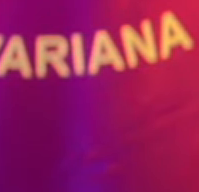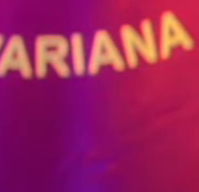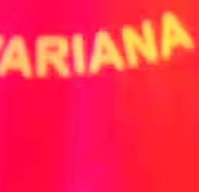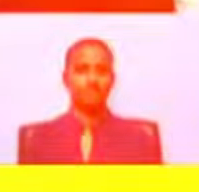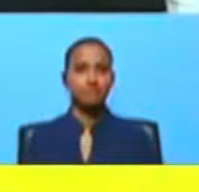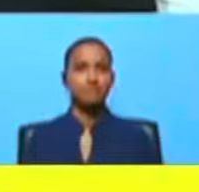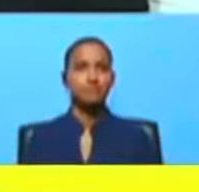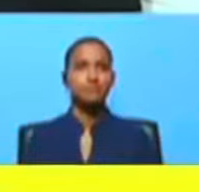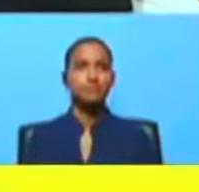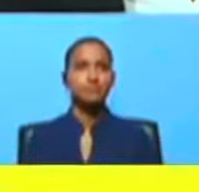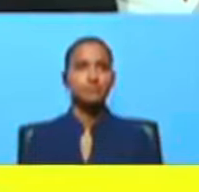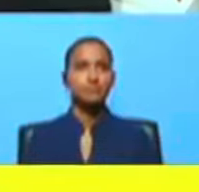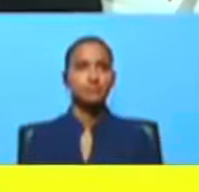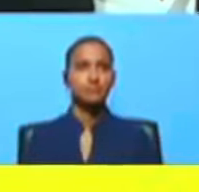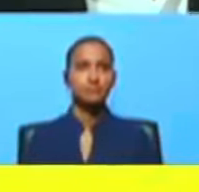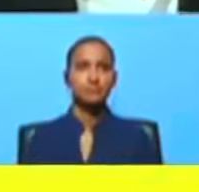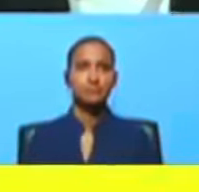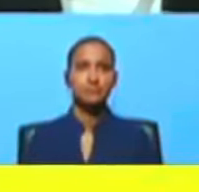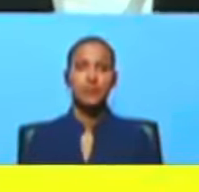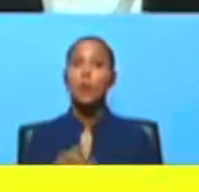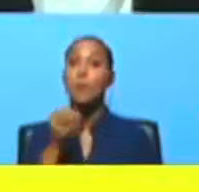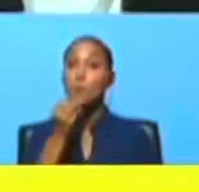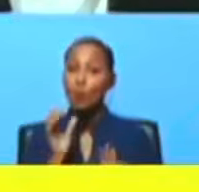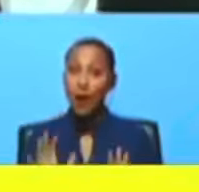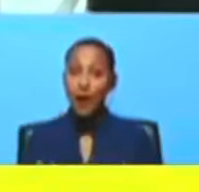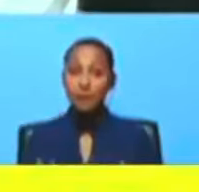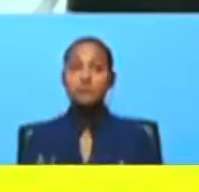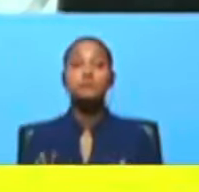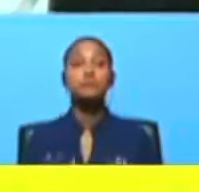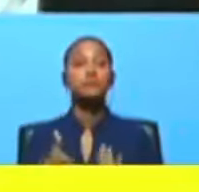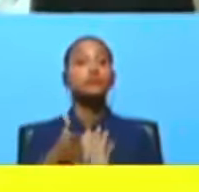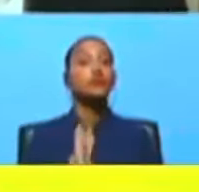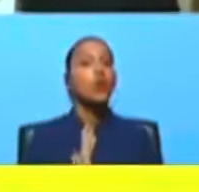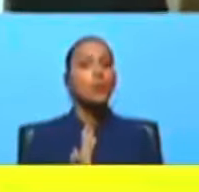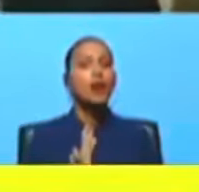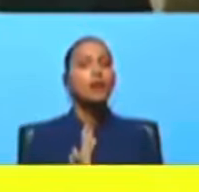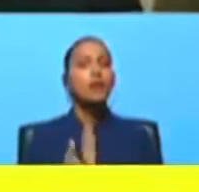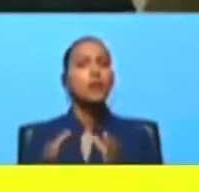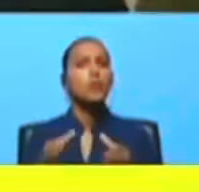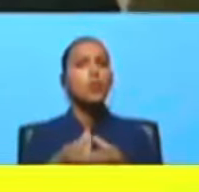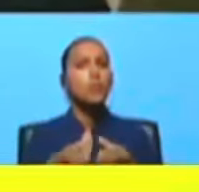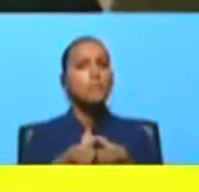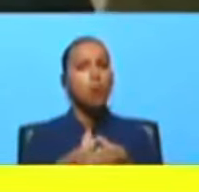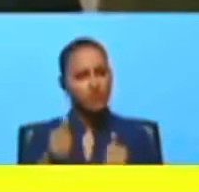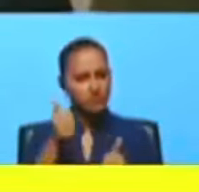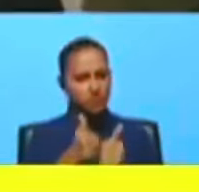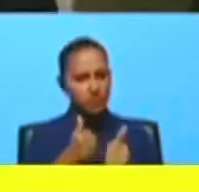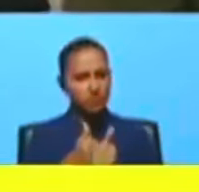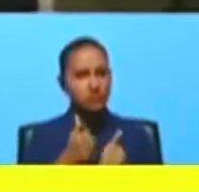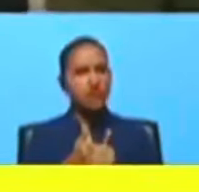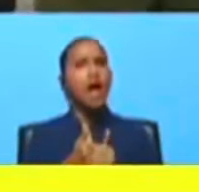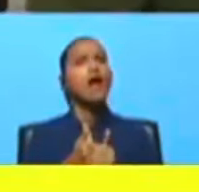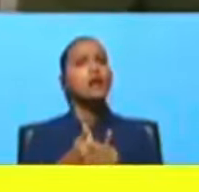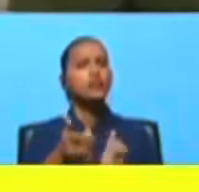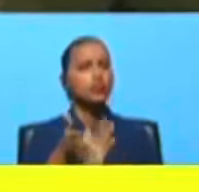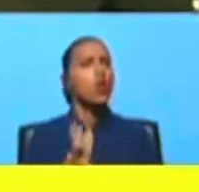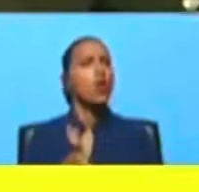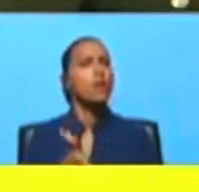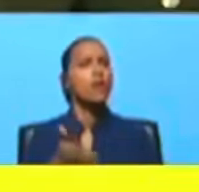comencemos. El presidente constitucional comandante en jefe de la FAN, Nicolás Maduro Moros, ratificó al general